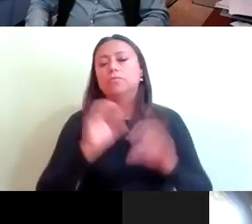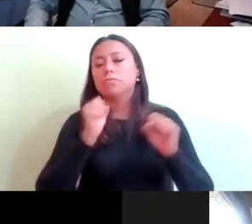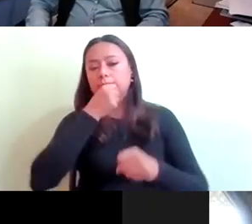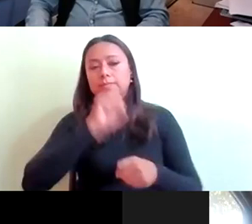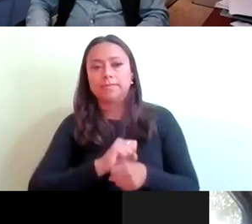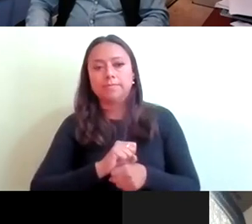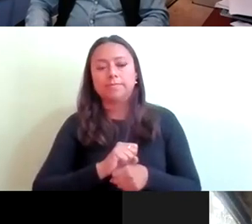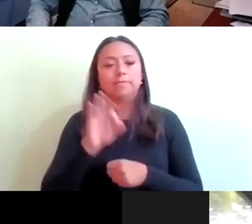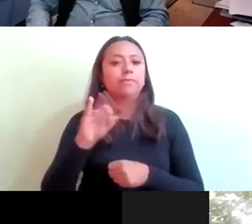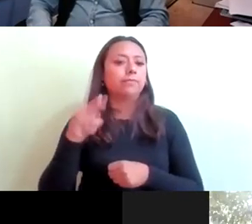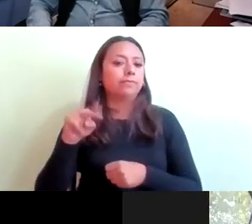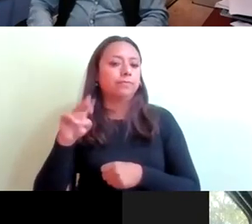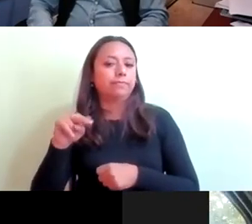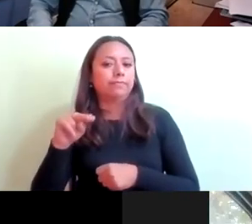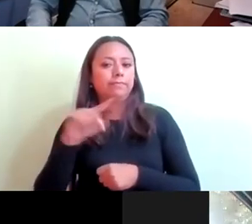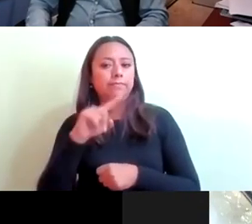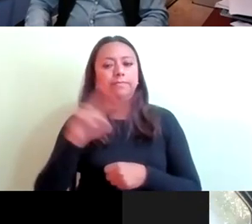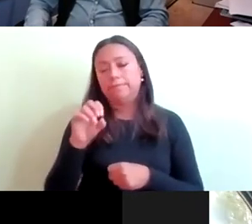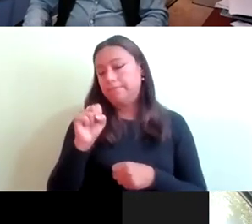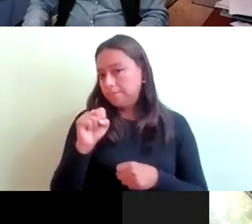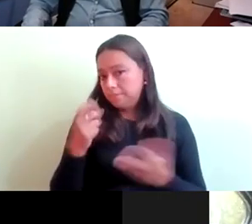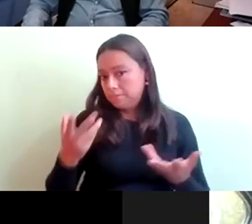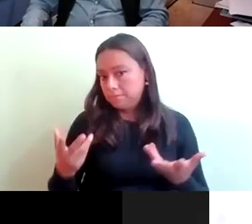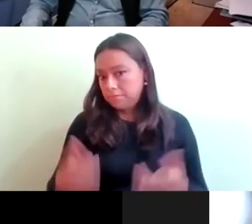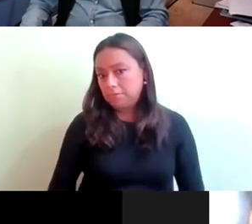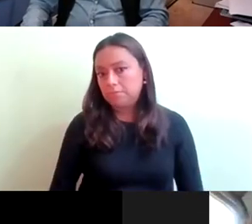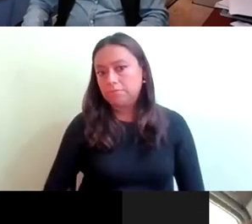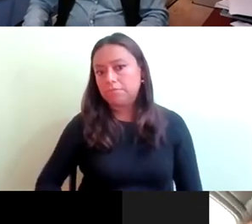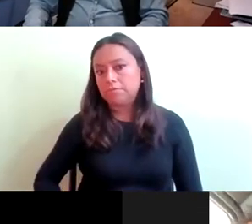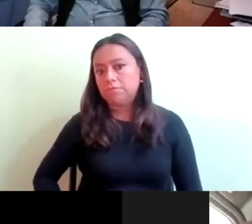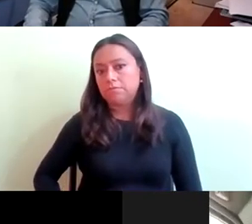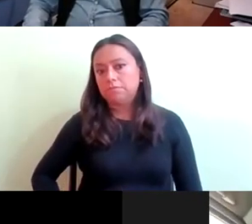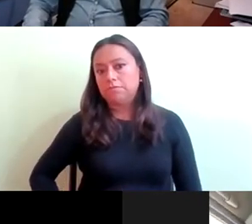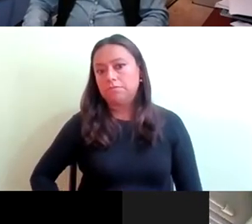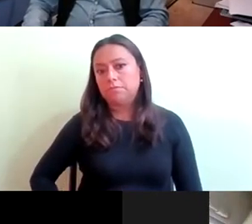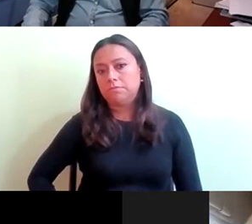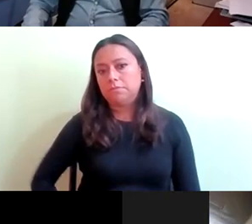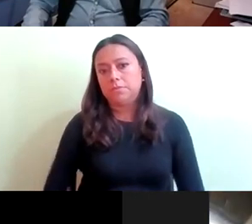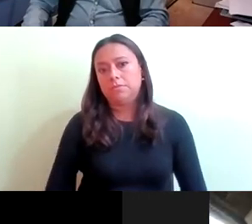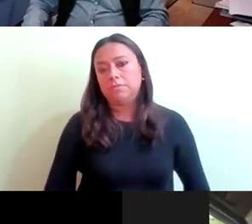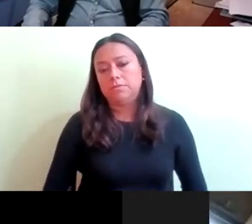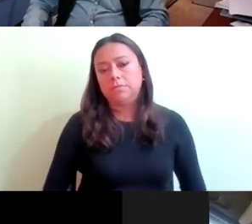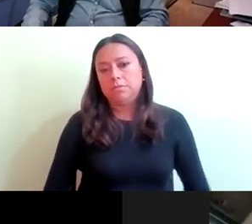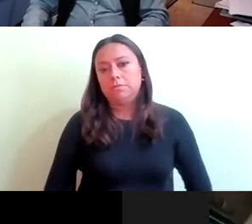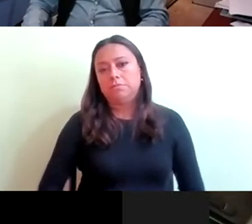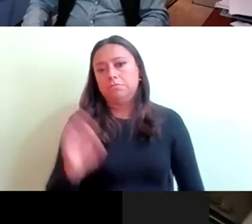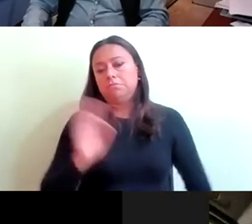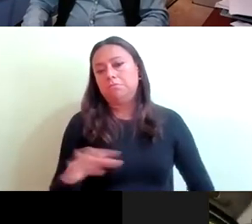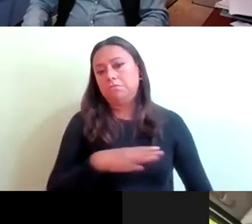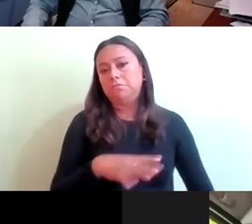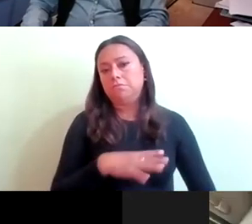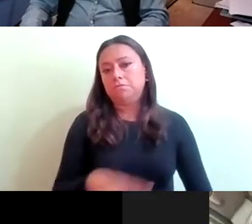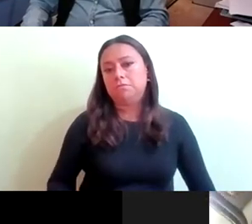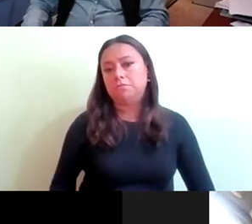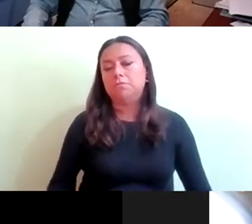muy probablemente ellos tendrían alguna de la información que no tenemos, como quizá, si existen, suponiendo sin conceder, las